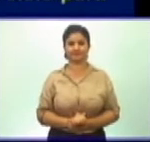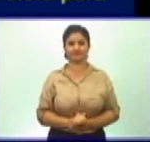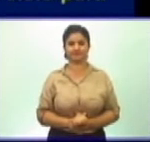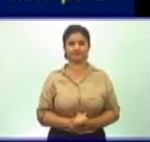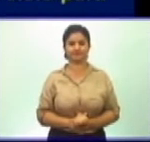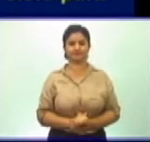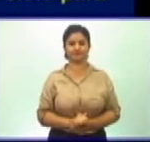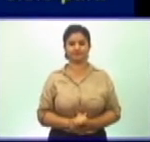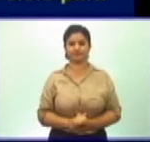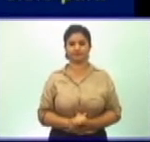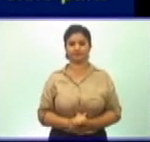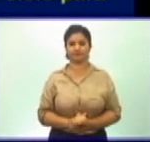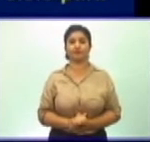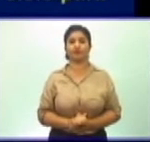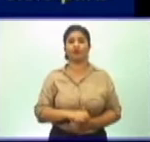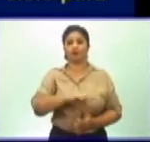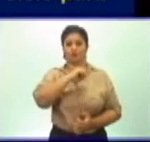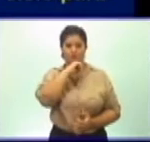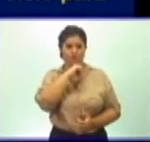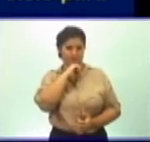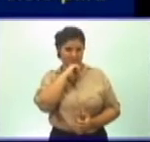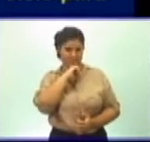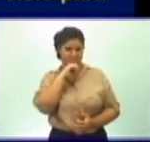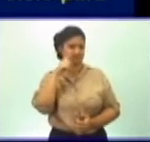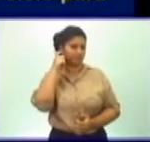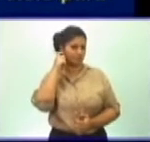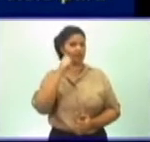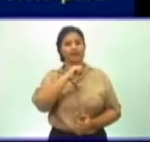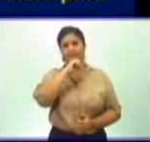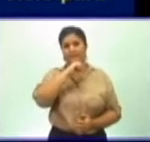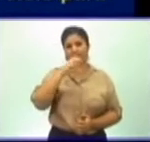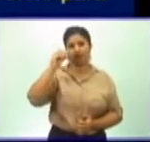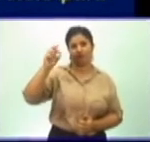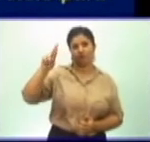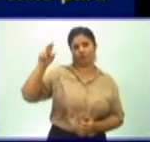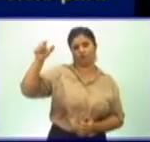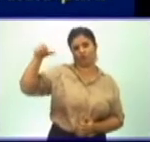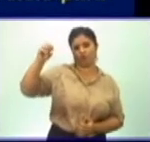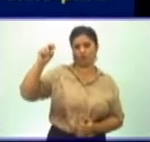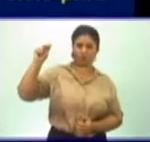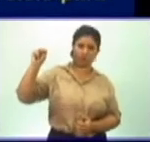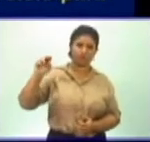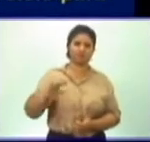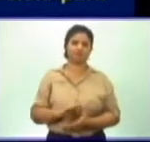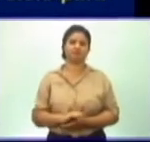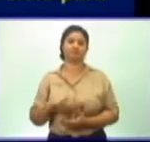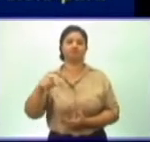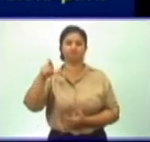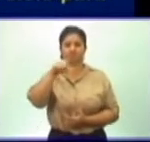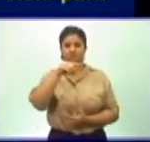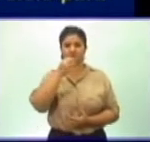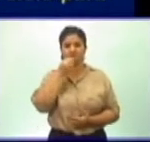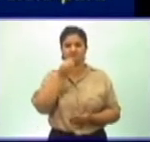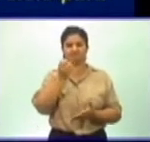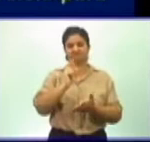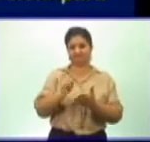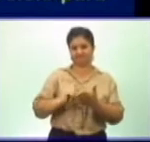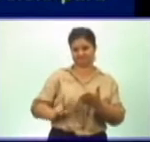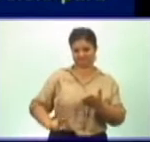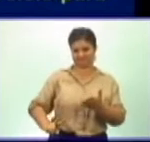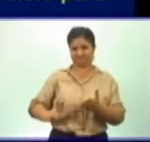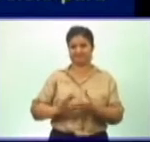Madame Pernet, la madre de Orgón, representa la clase feudal decadente, es autoritaria y